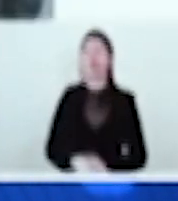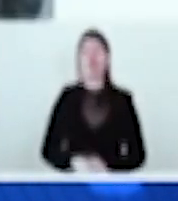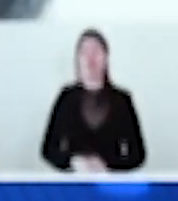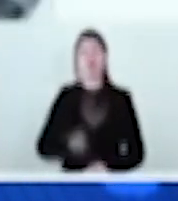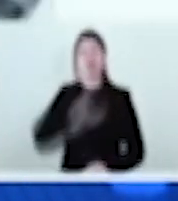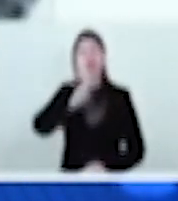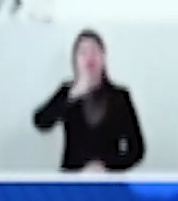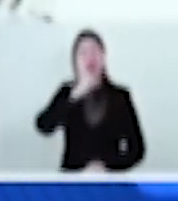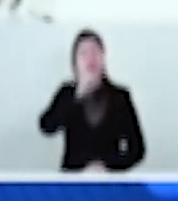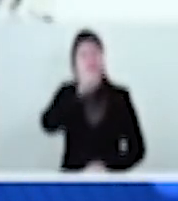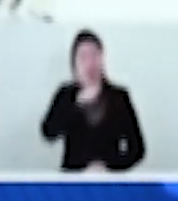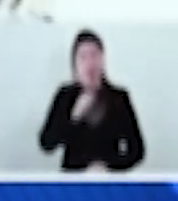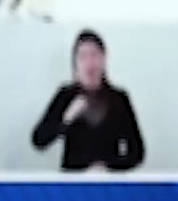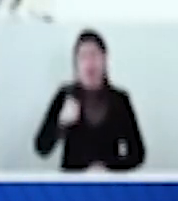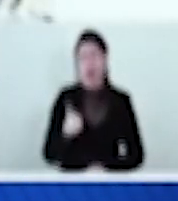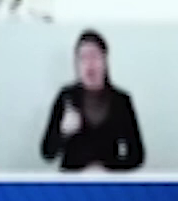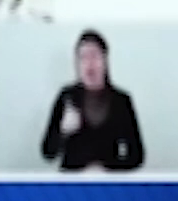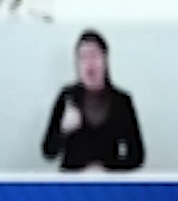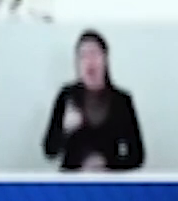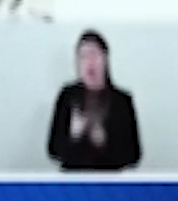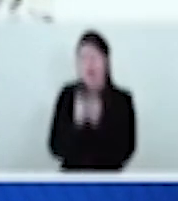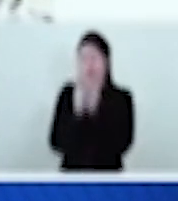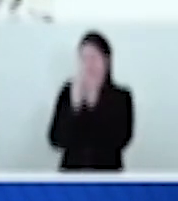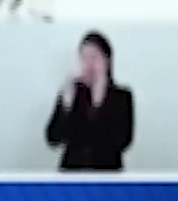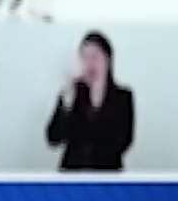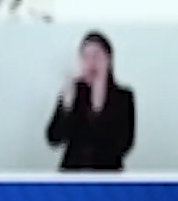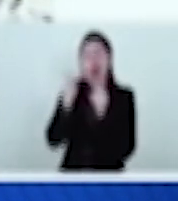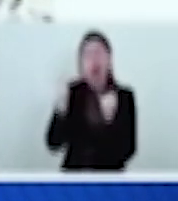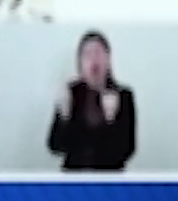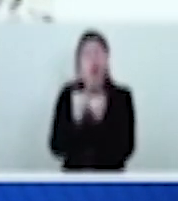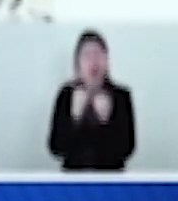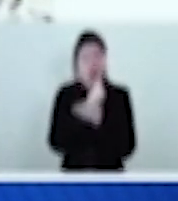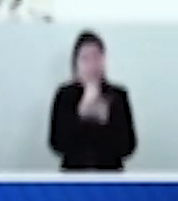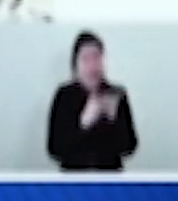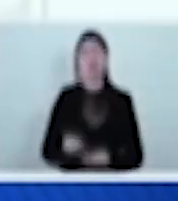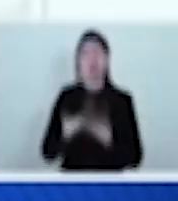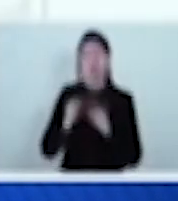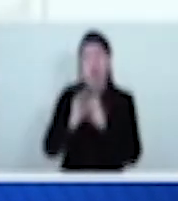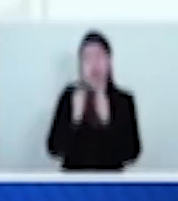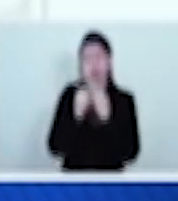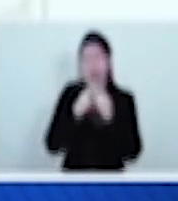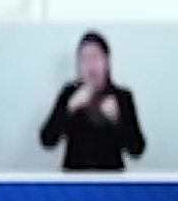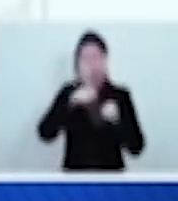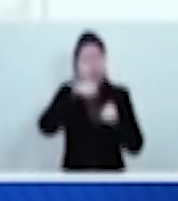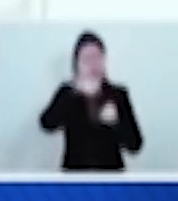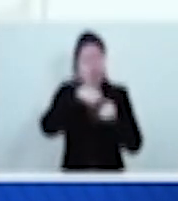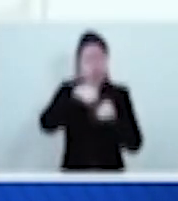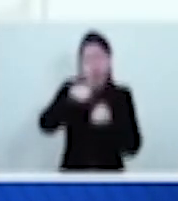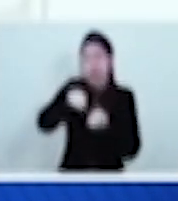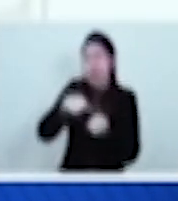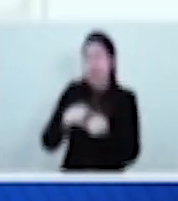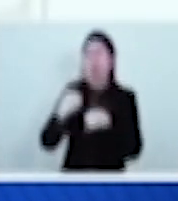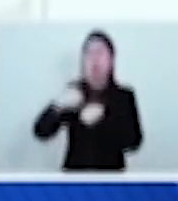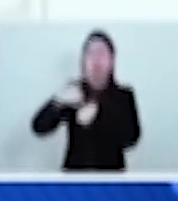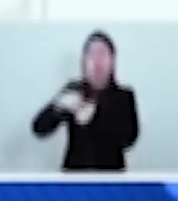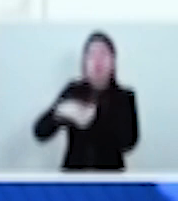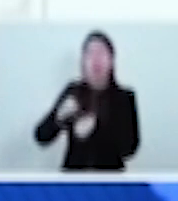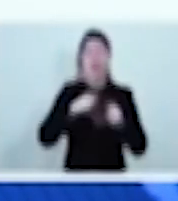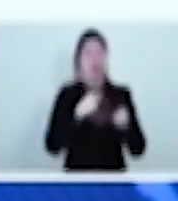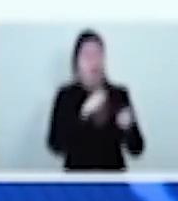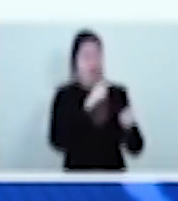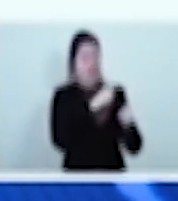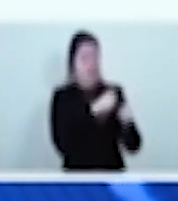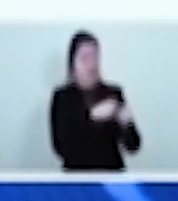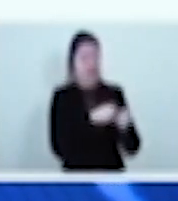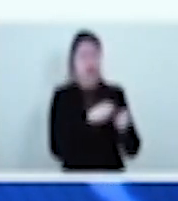estructura falle. Es decir, está muy debilitada toda la estructura. Solamente se hubiera podido haber detectado